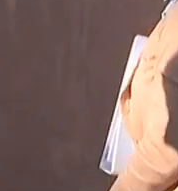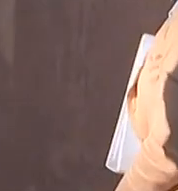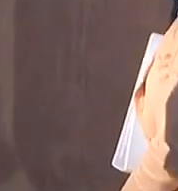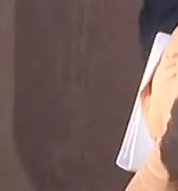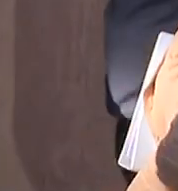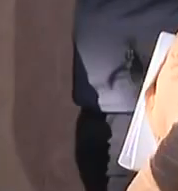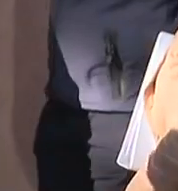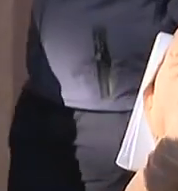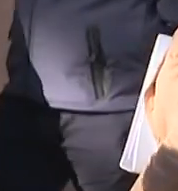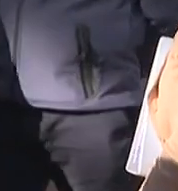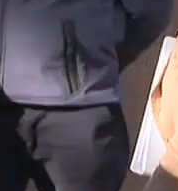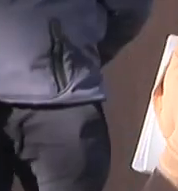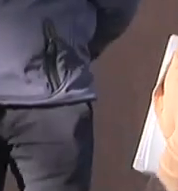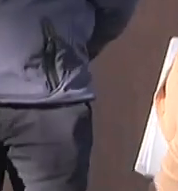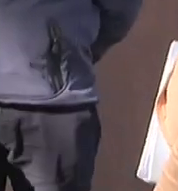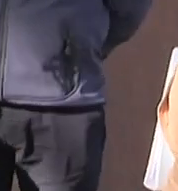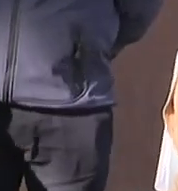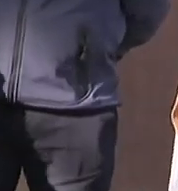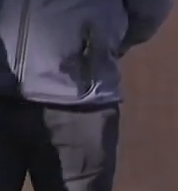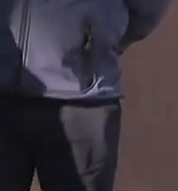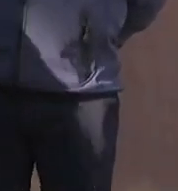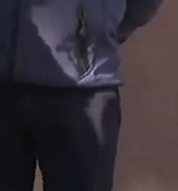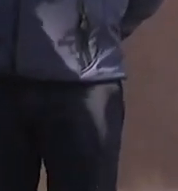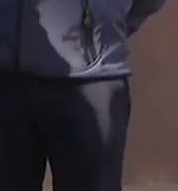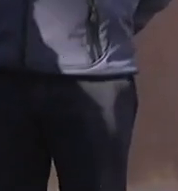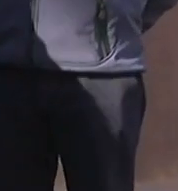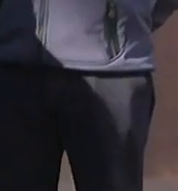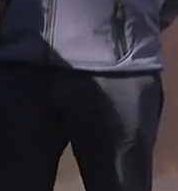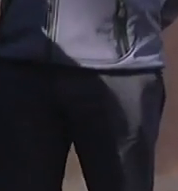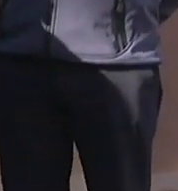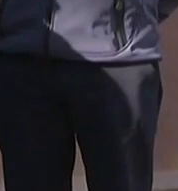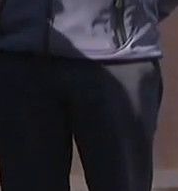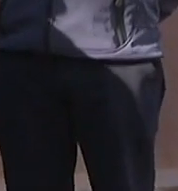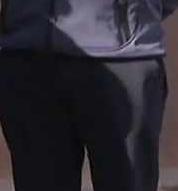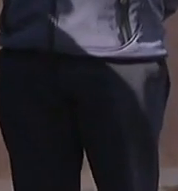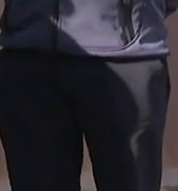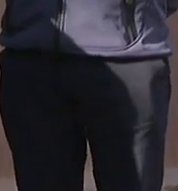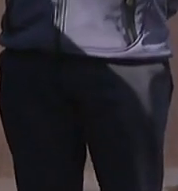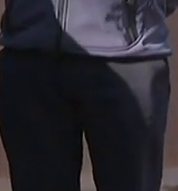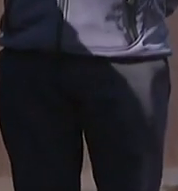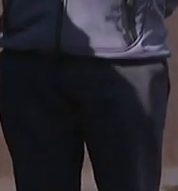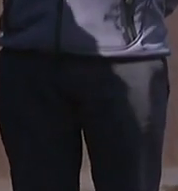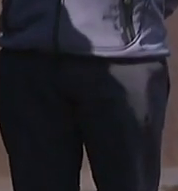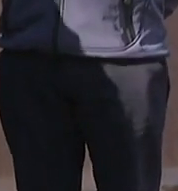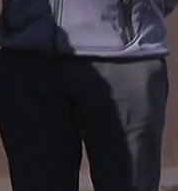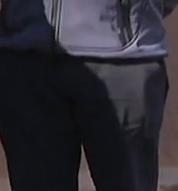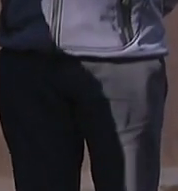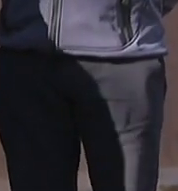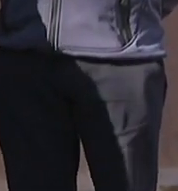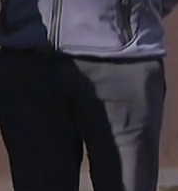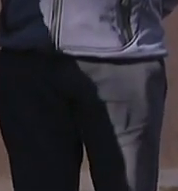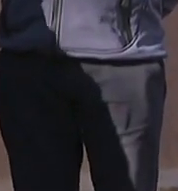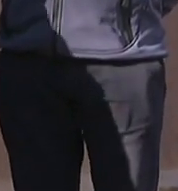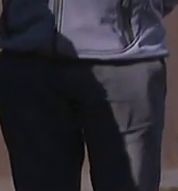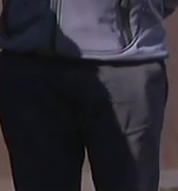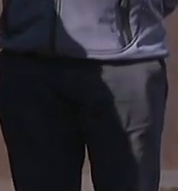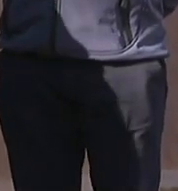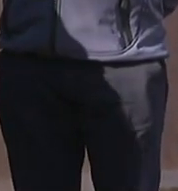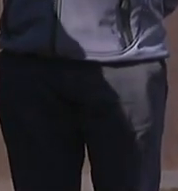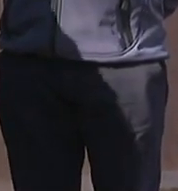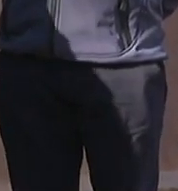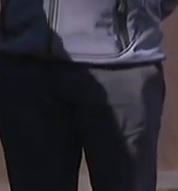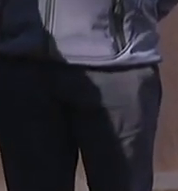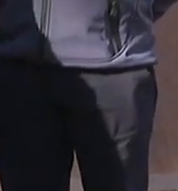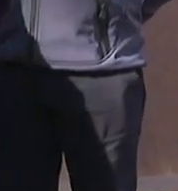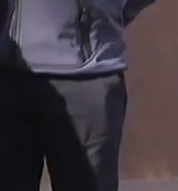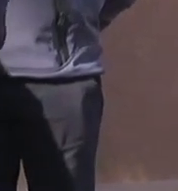estrategia nacional del litio. Él señaló que su primer hito acá en la región, después de lanzar esta estrategia, iba a ser esta conversación justamente para que